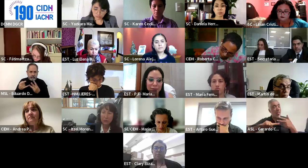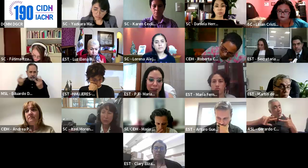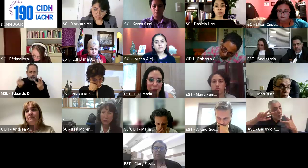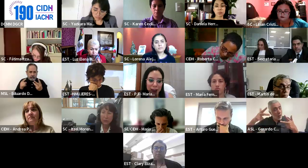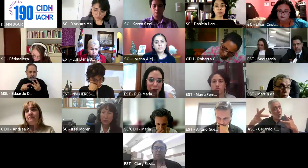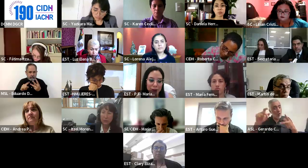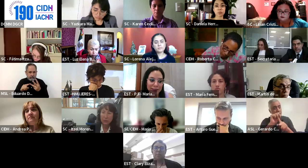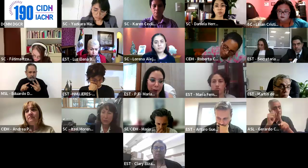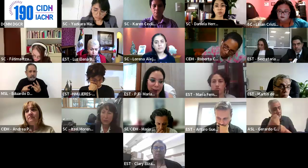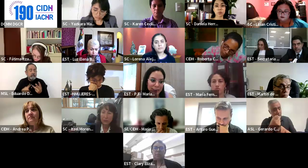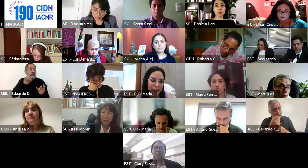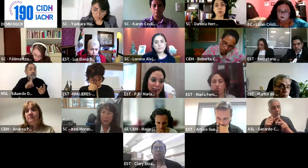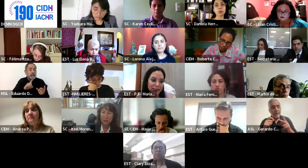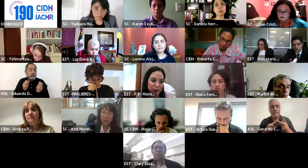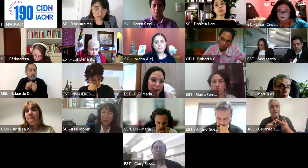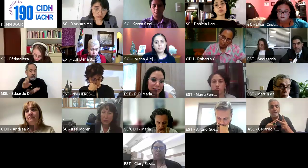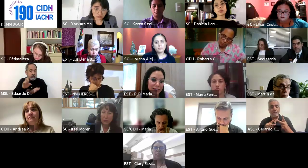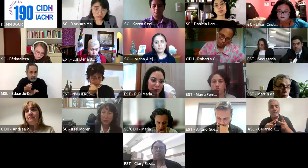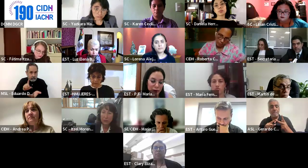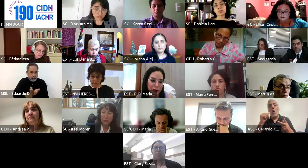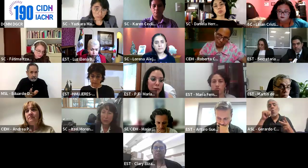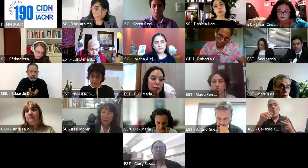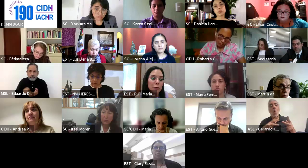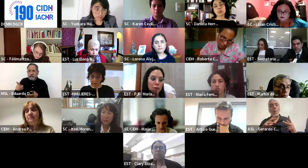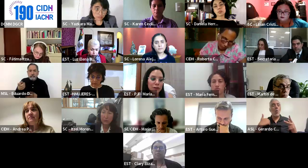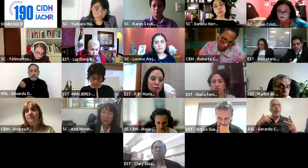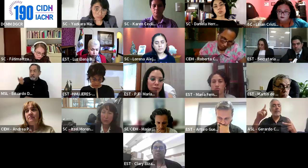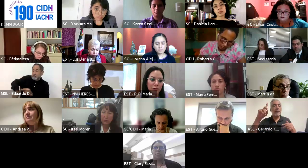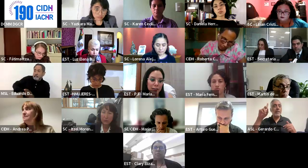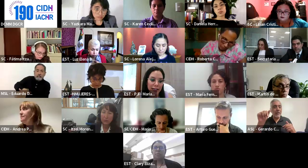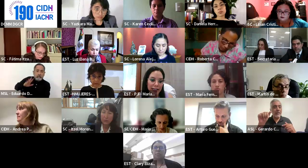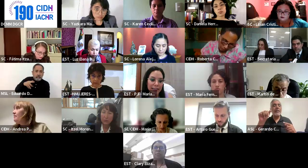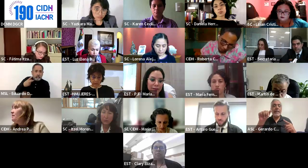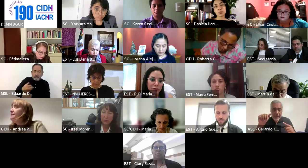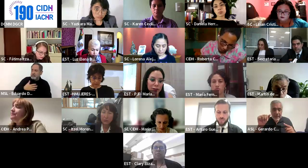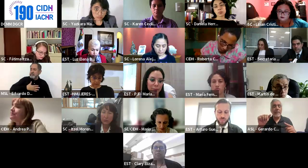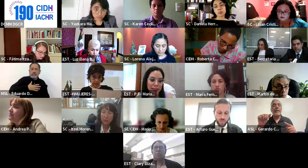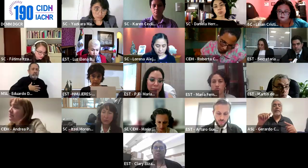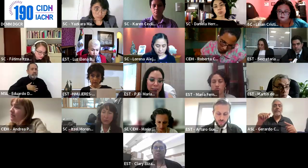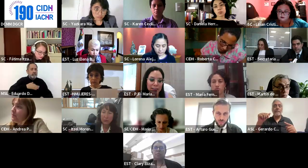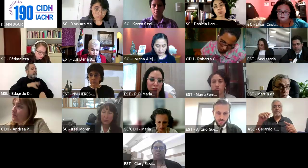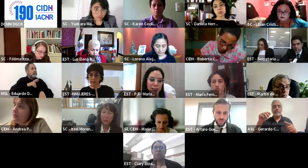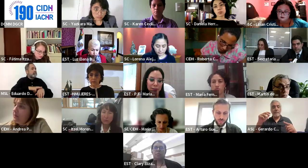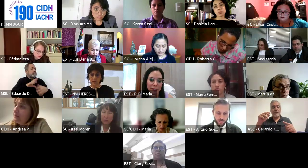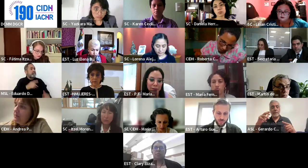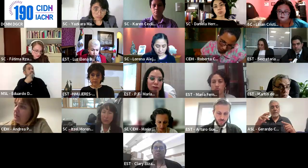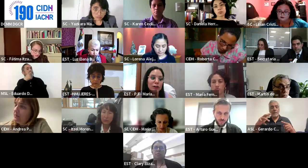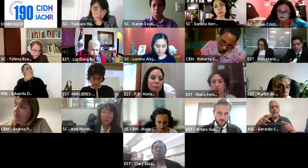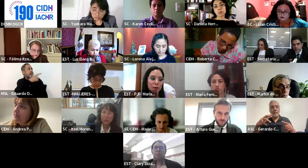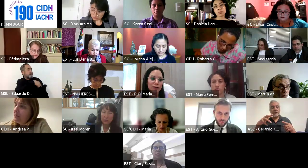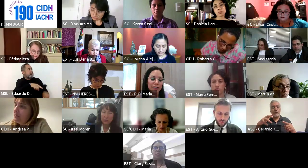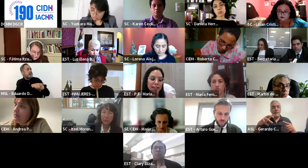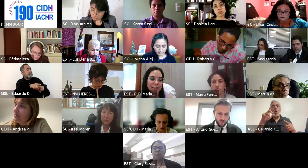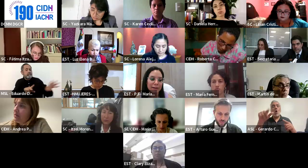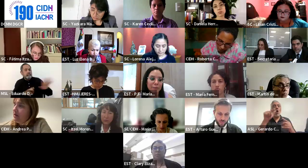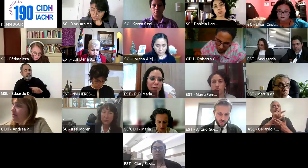se trata de una mujer con discapacidad en estado de interdicción, cuyo tutor legal denunció penalmente a sus hermanos